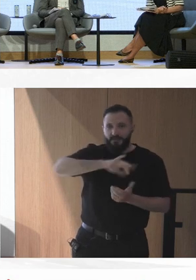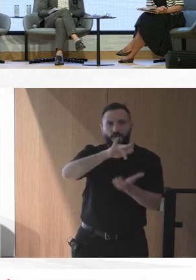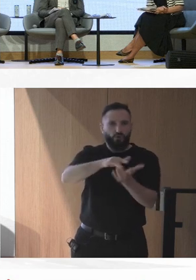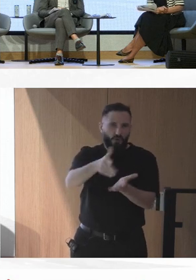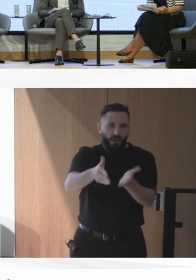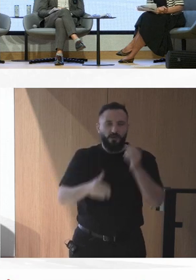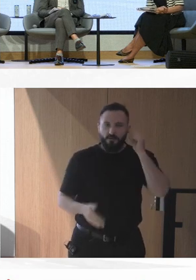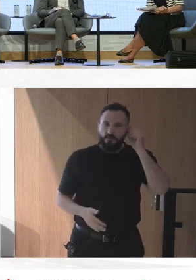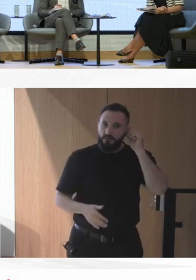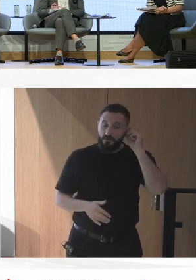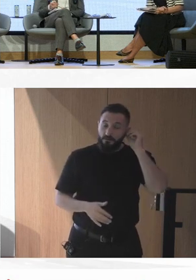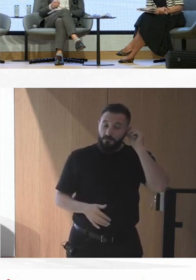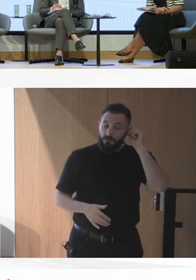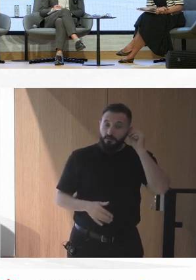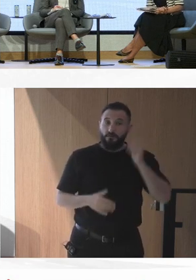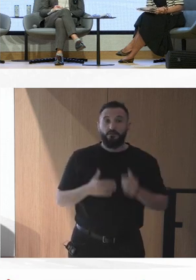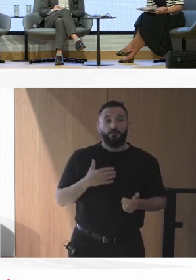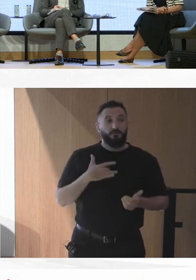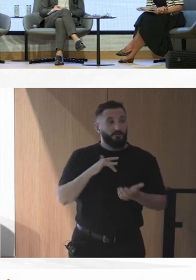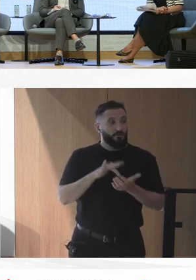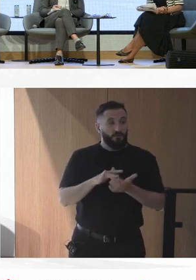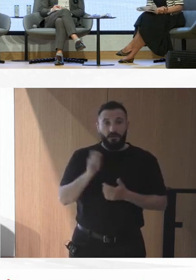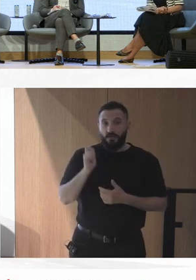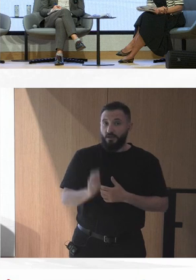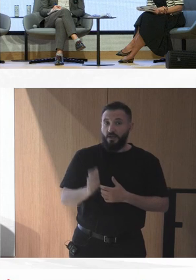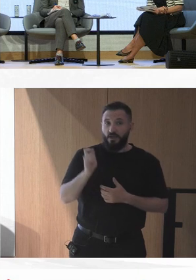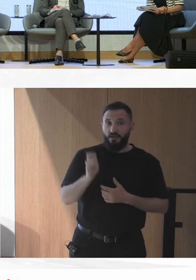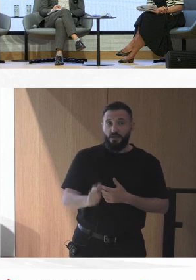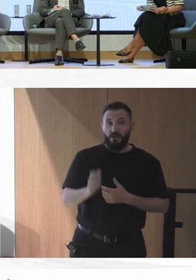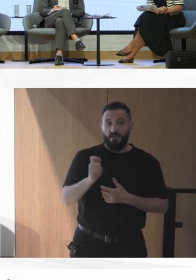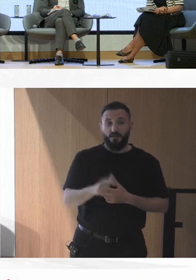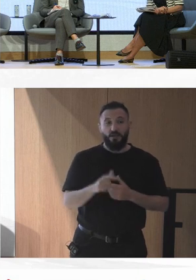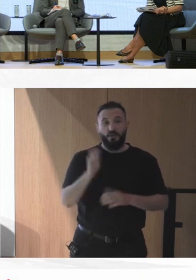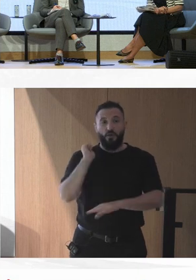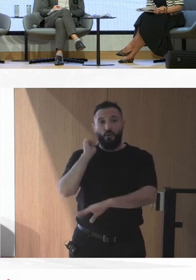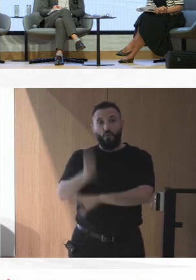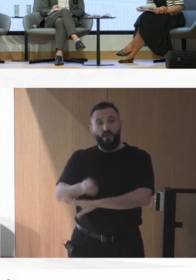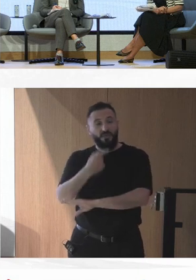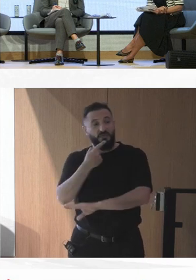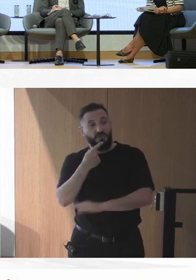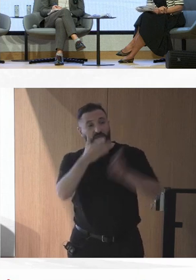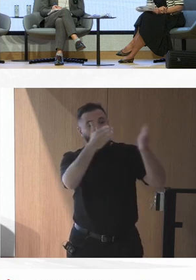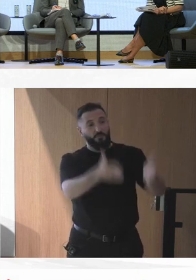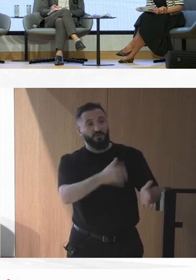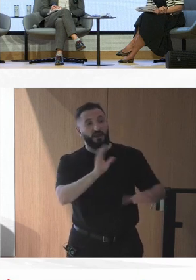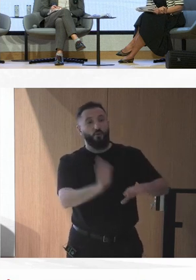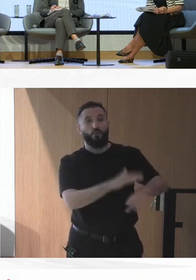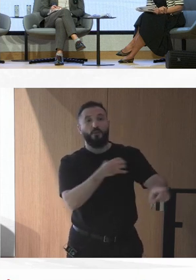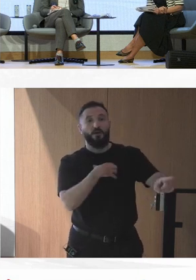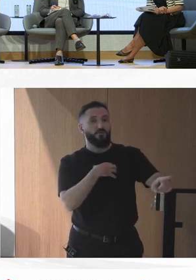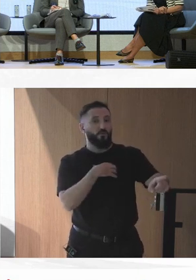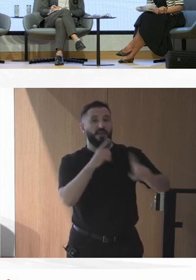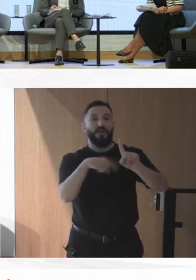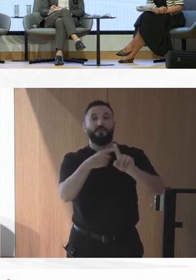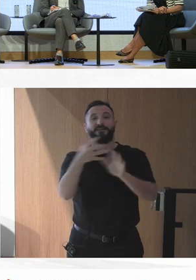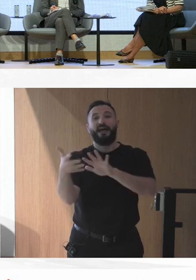mí lo que pasa en la práctica es que en muchas ocasiones, ¿no?, la declaración de inimputabilidad y la aplicación de medidas de seguridad al